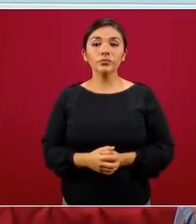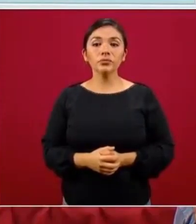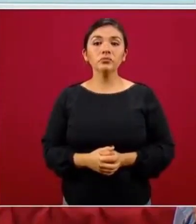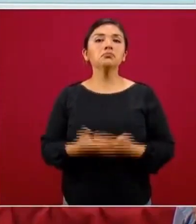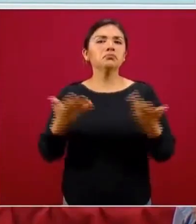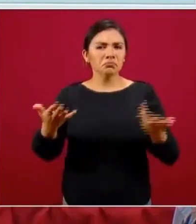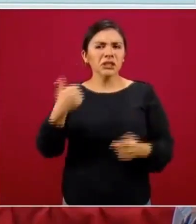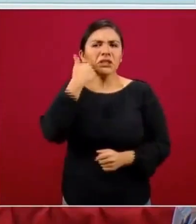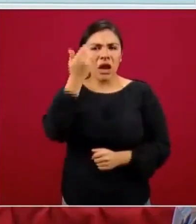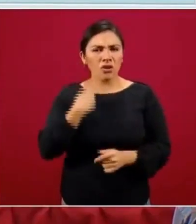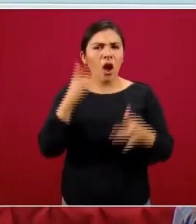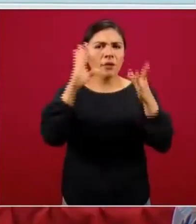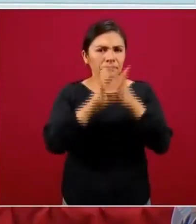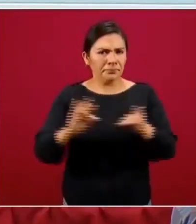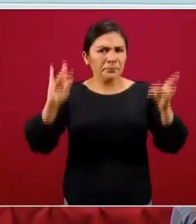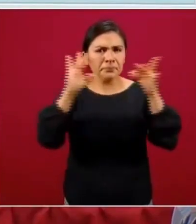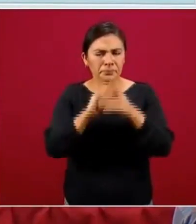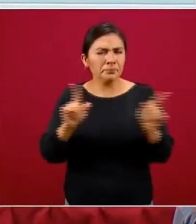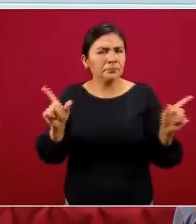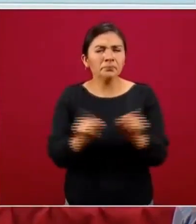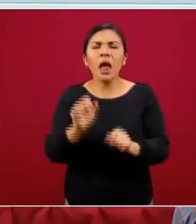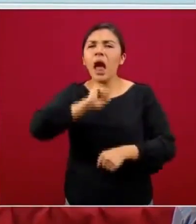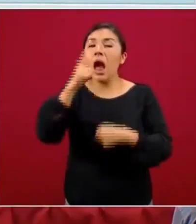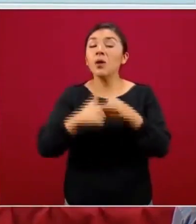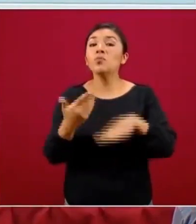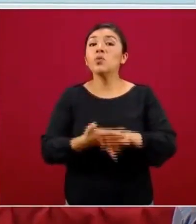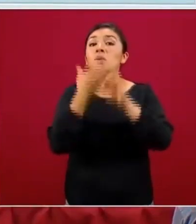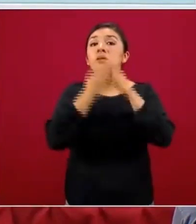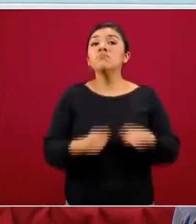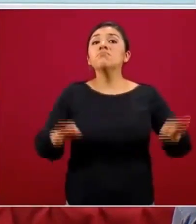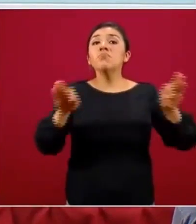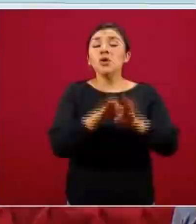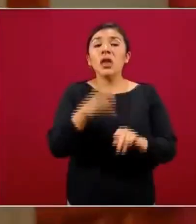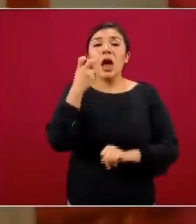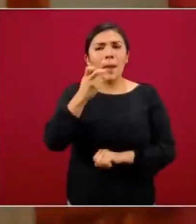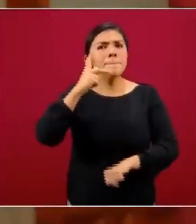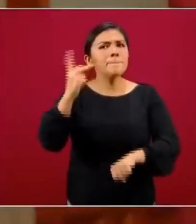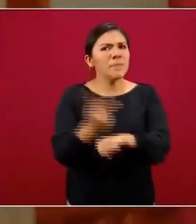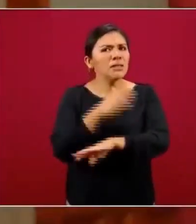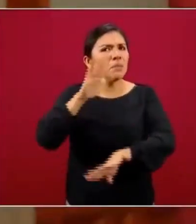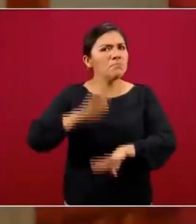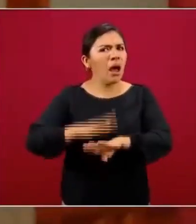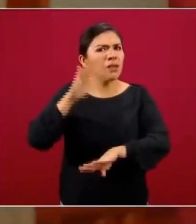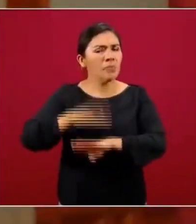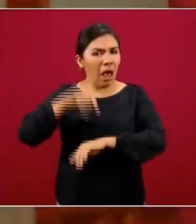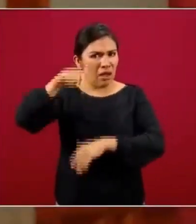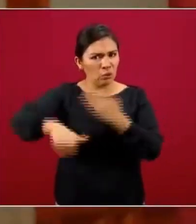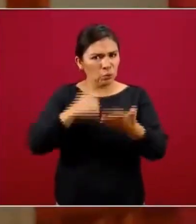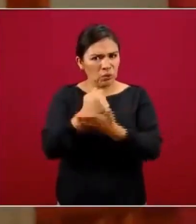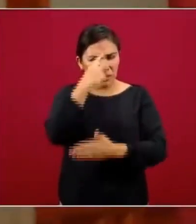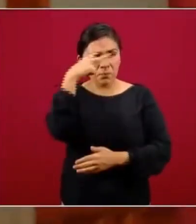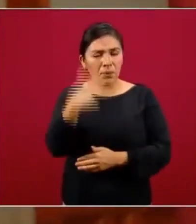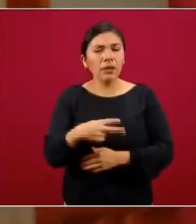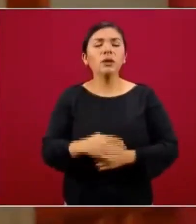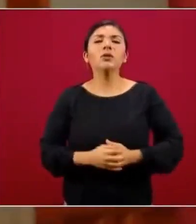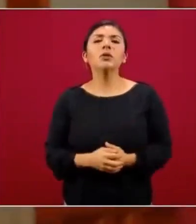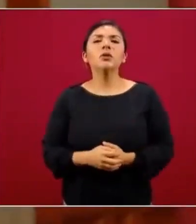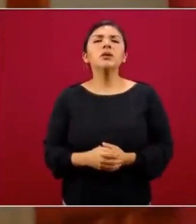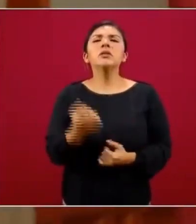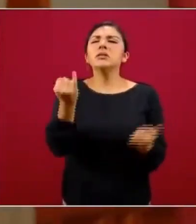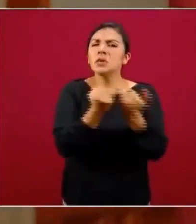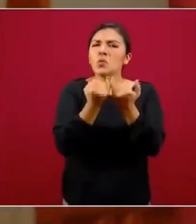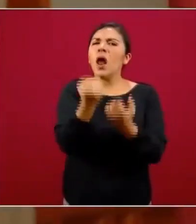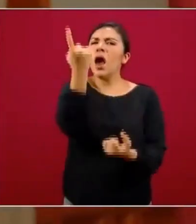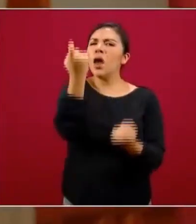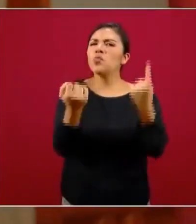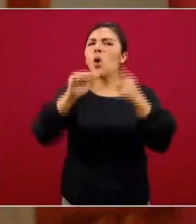Y me gustaría platicarles y comentarles algo importante, sobre todo está pasando mucho en la Ciudad de México y en algunas